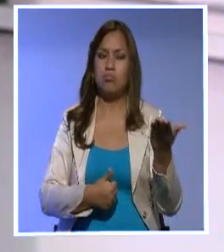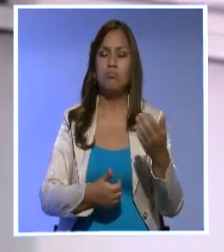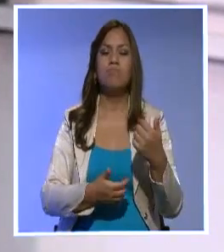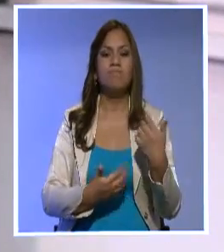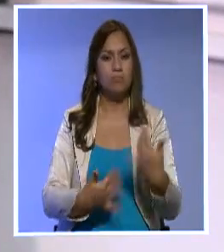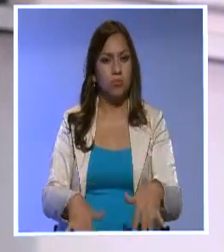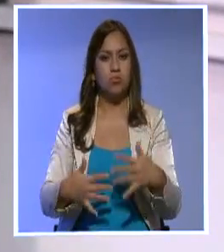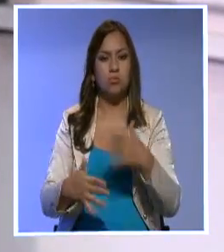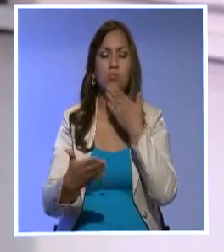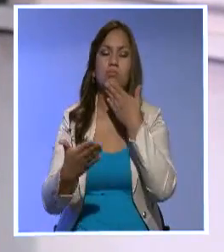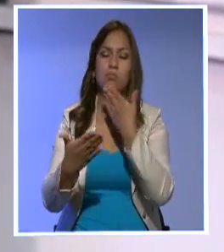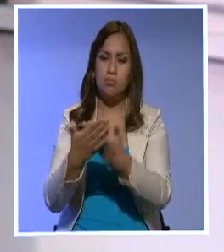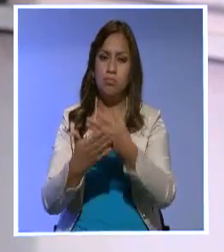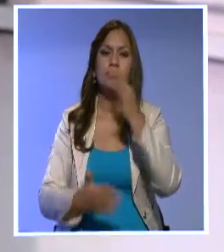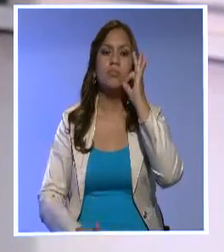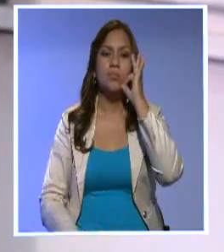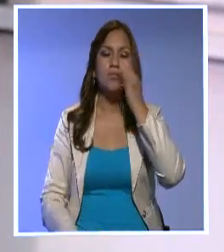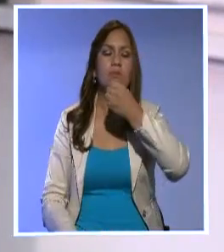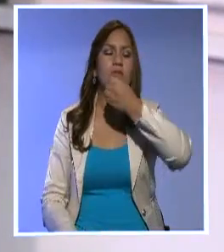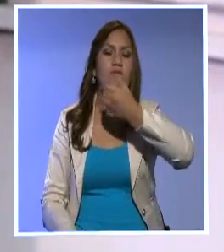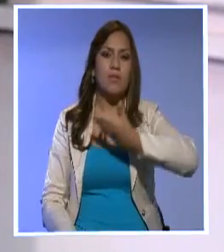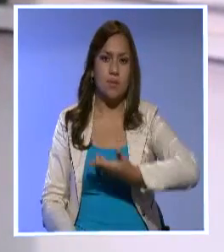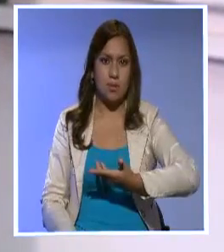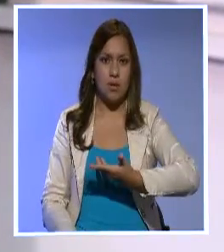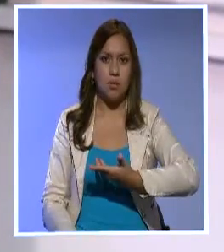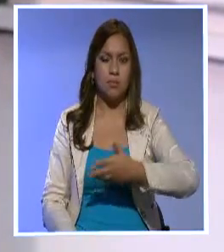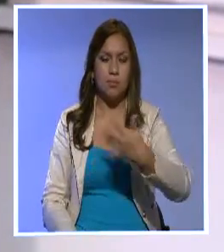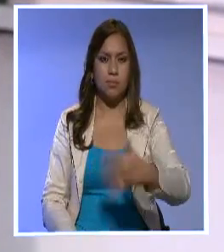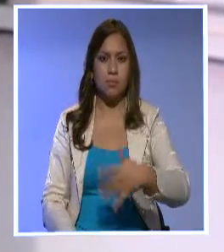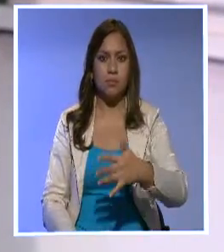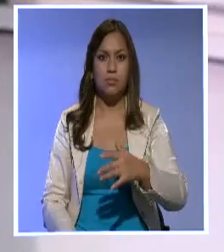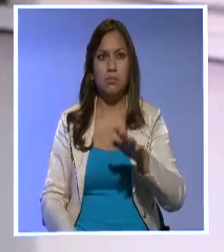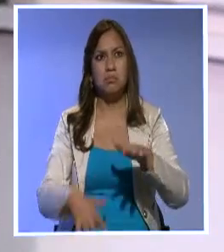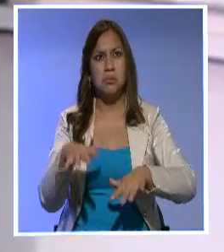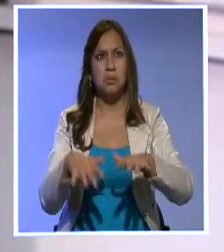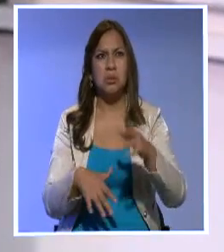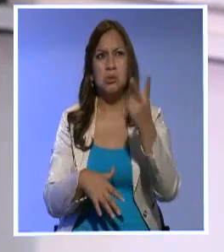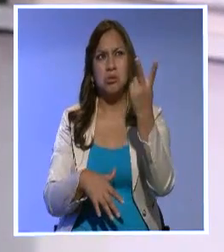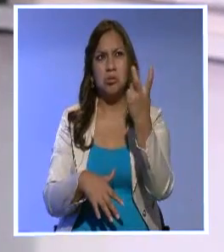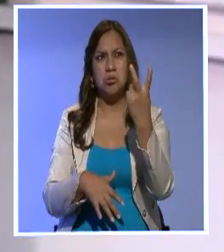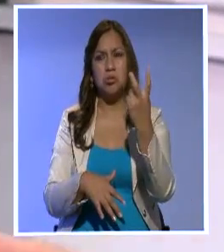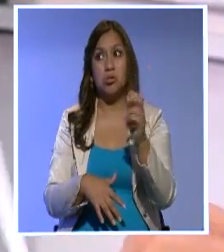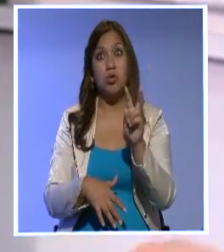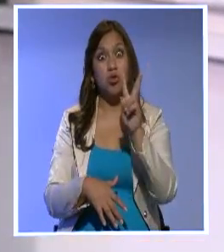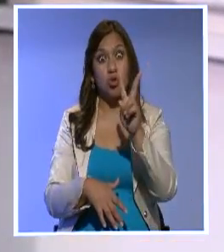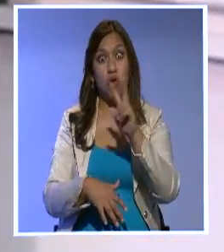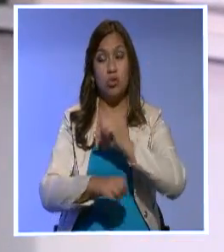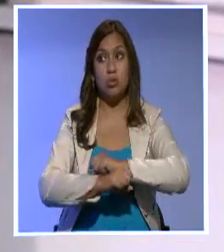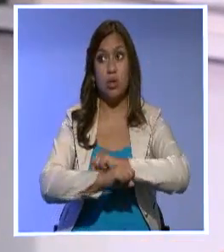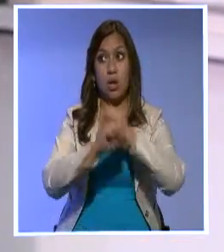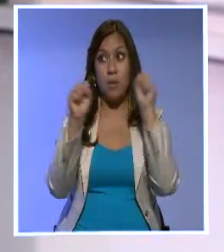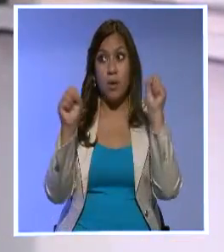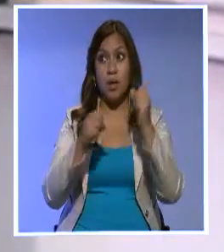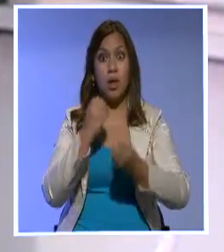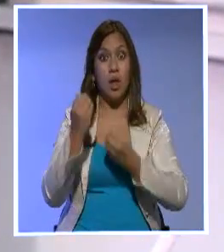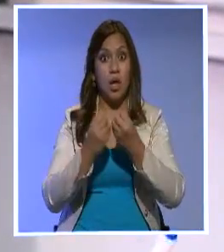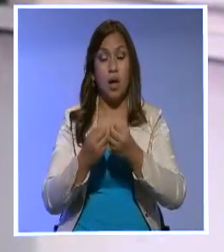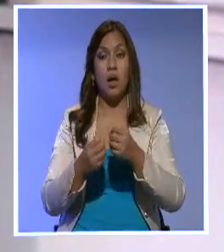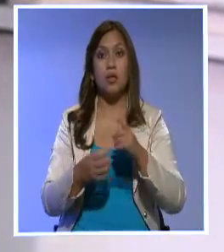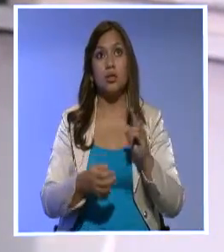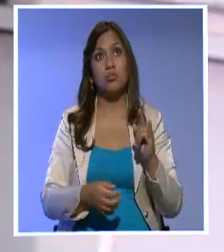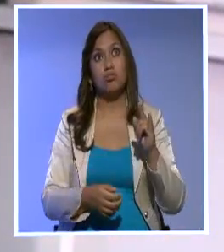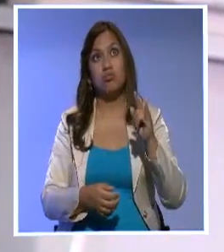realmente extraordinaria extraordinaria se acabó cerca de la medianoche como las dos de la mañana cogimos el vuelo de retorno